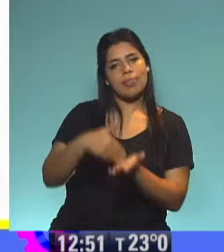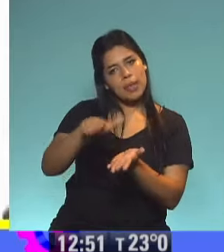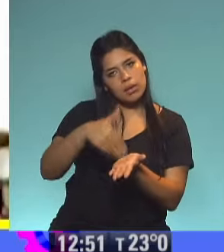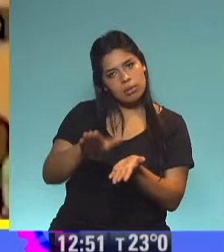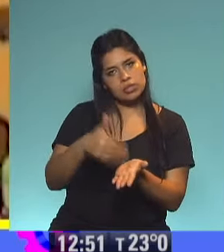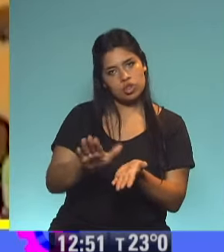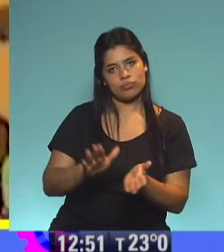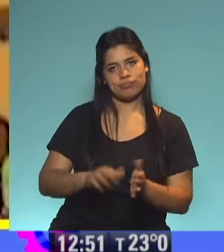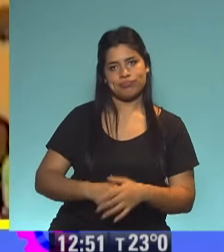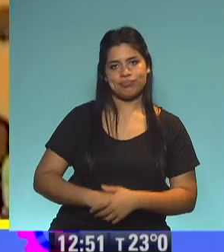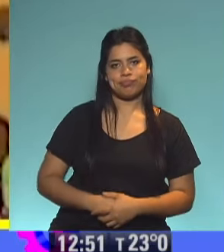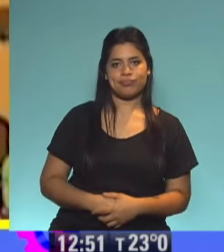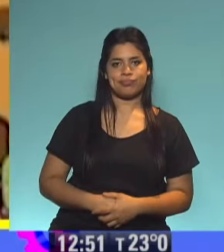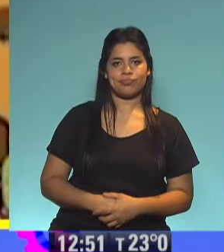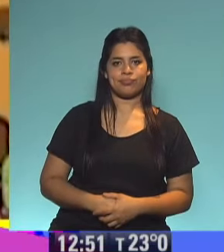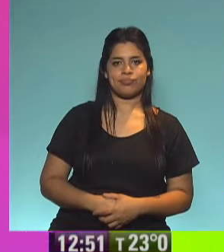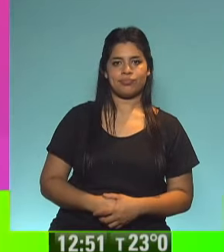Discriminación.